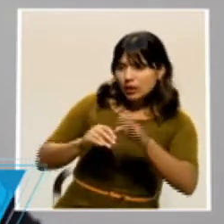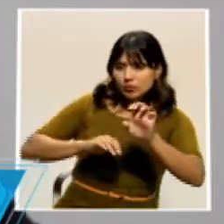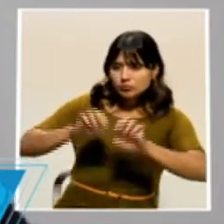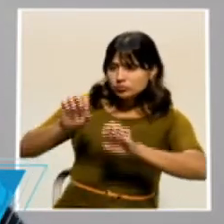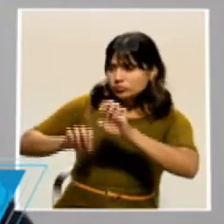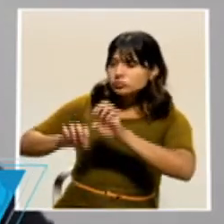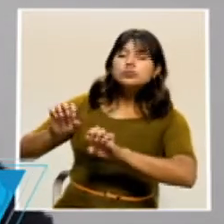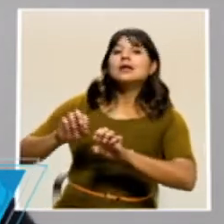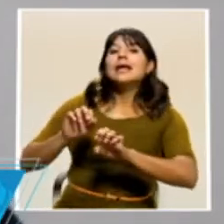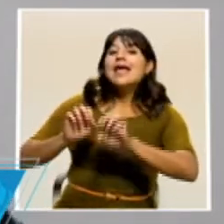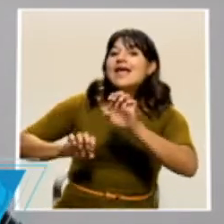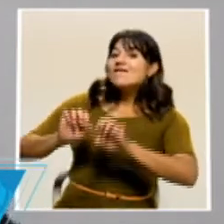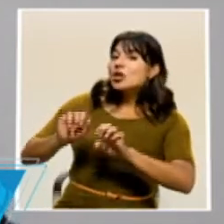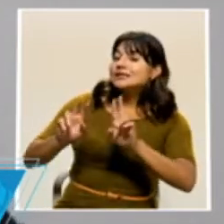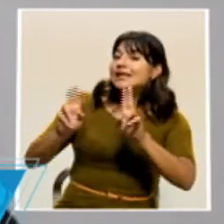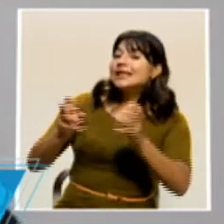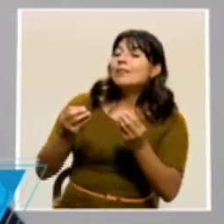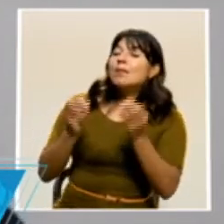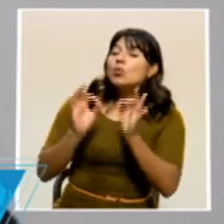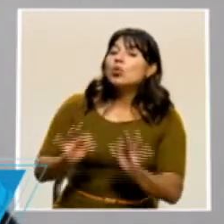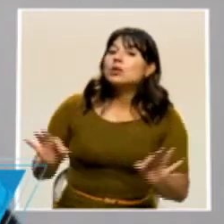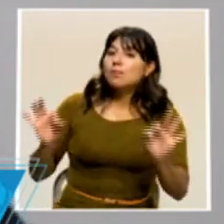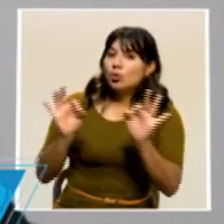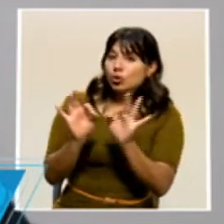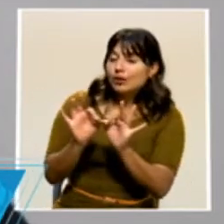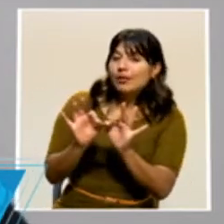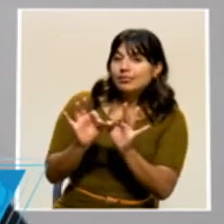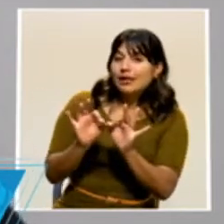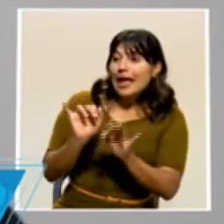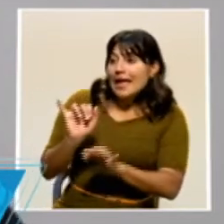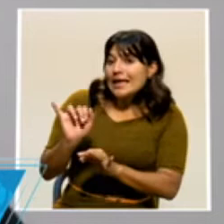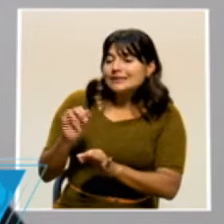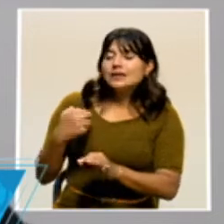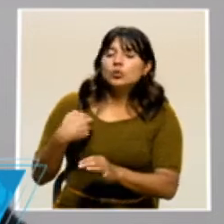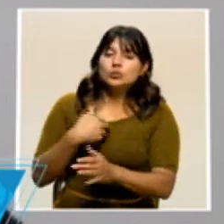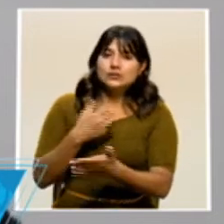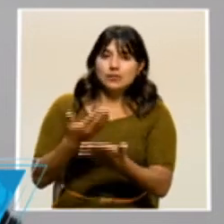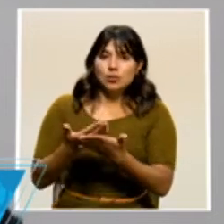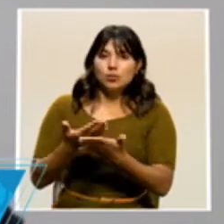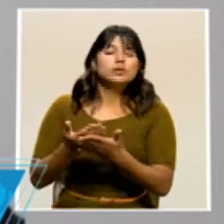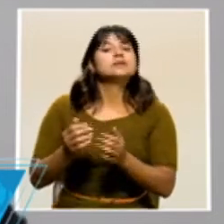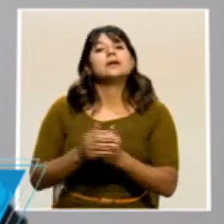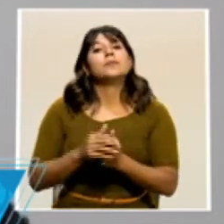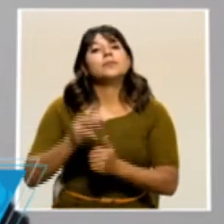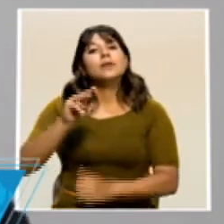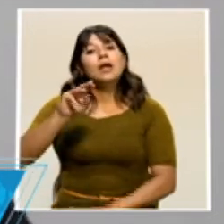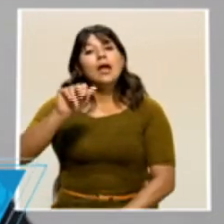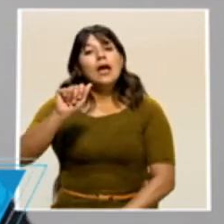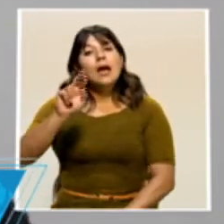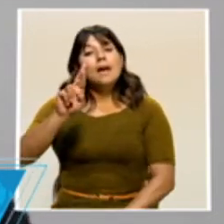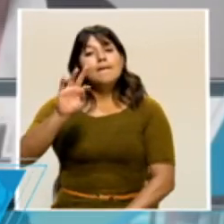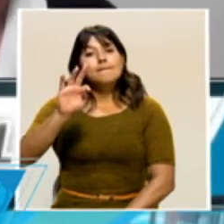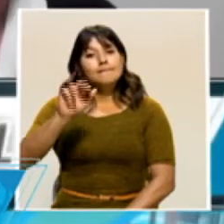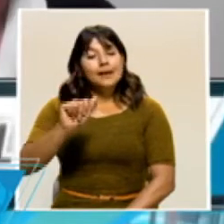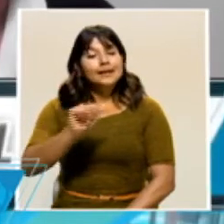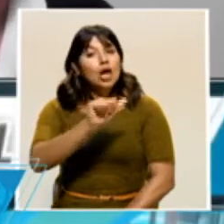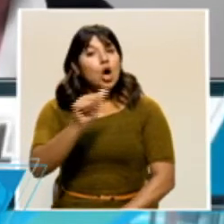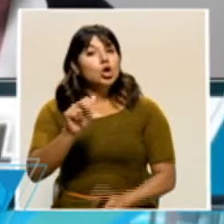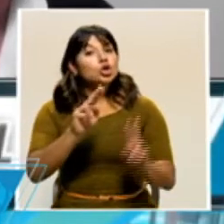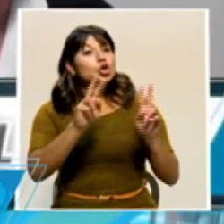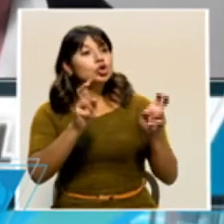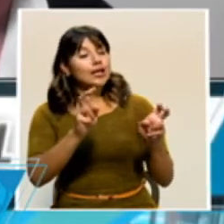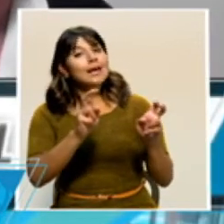importante. Valorar esos temas es lo que estamos proponiendo. Doña Marta, otro de los puntos de